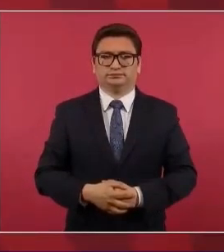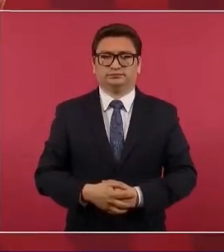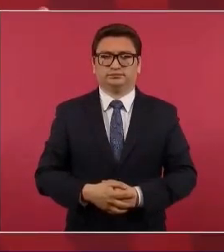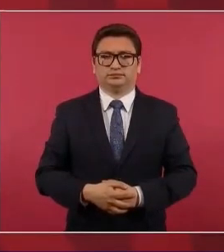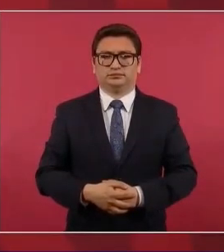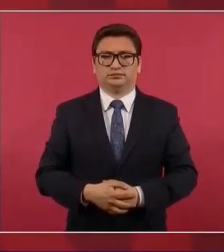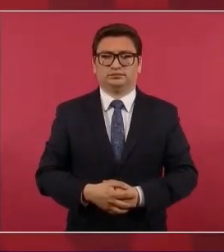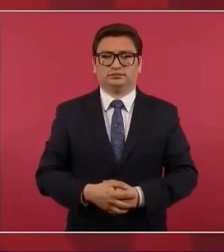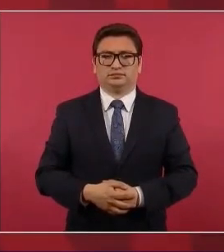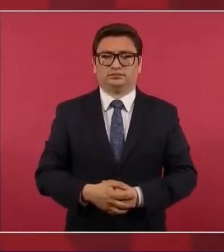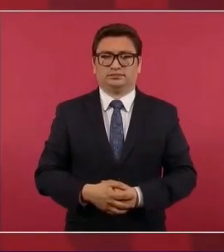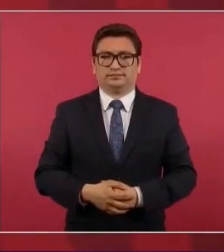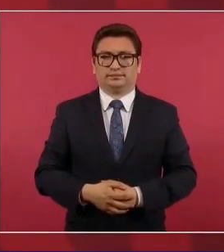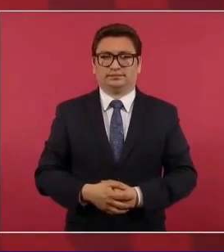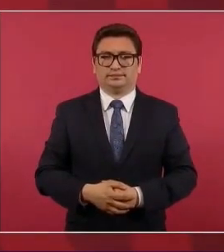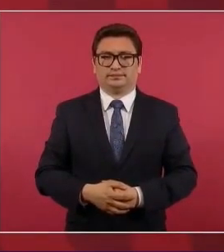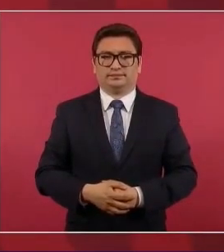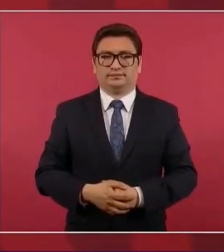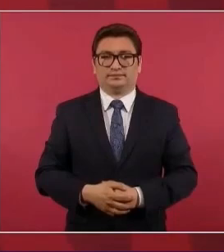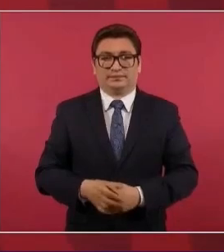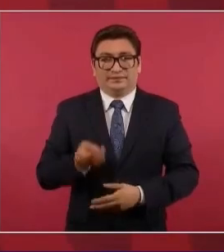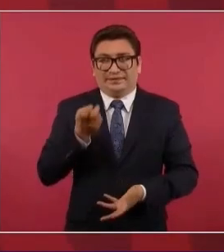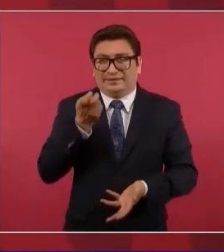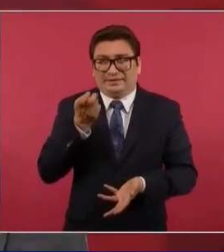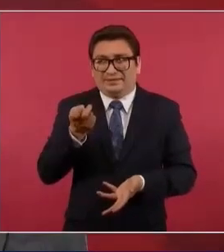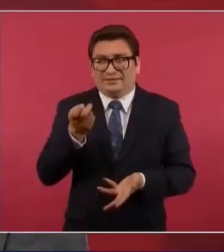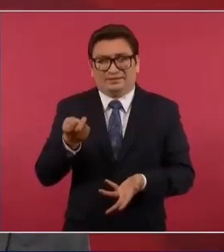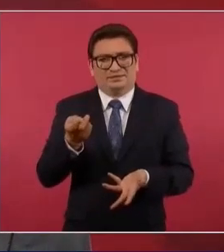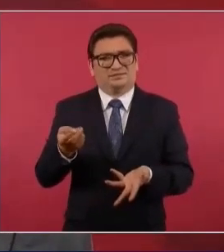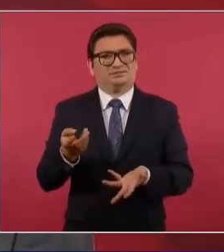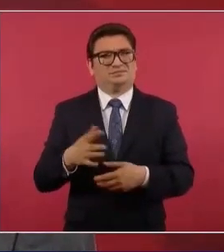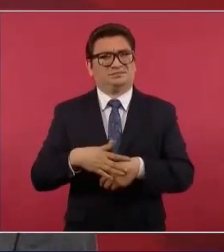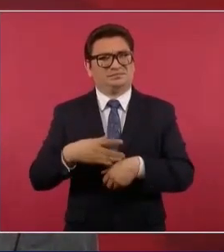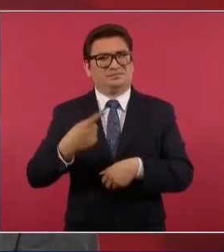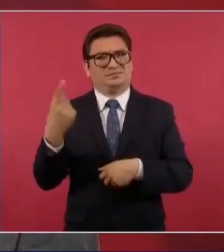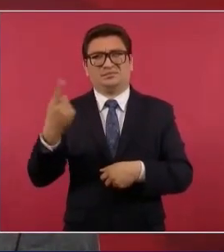Porque eso se regatea.